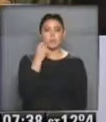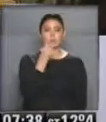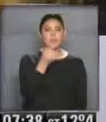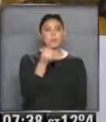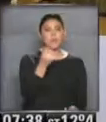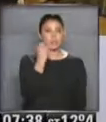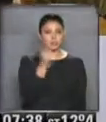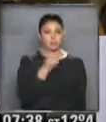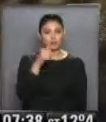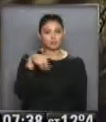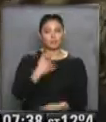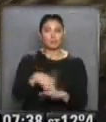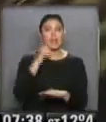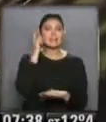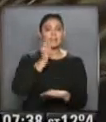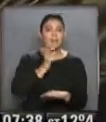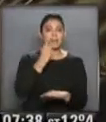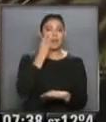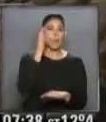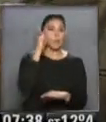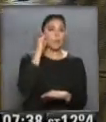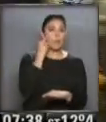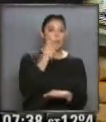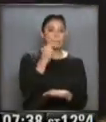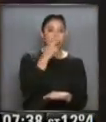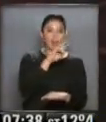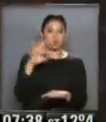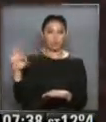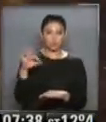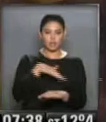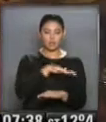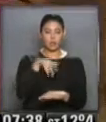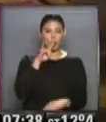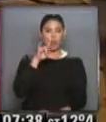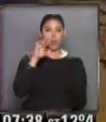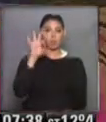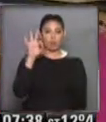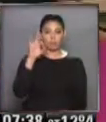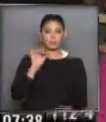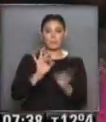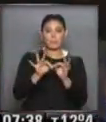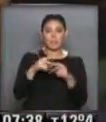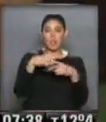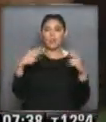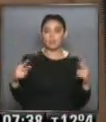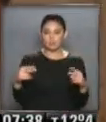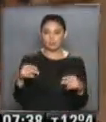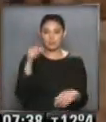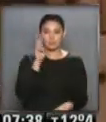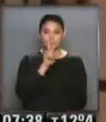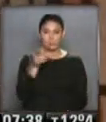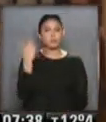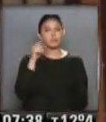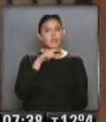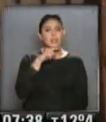roberto avenida rivadavia al 9200 pleno barrio de villa luro a metros de la autopista es así como ustedes lo